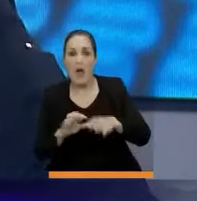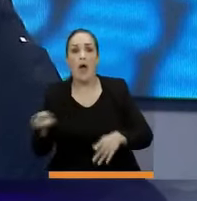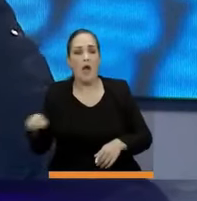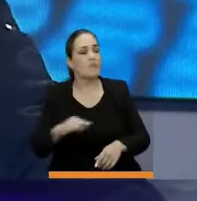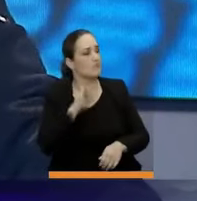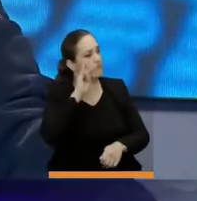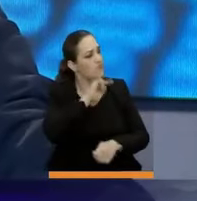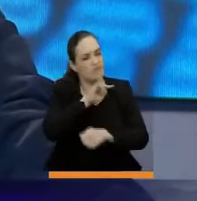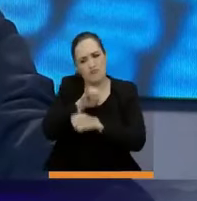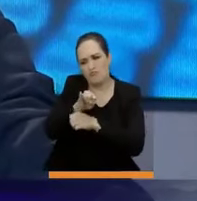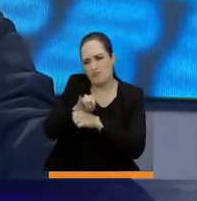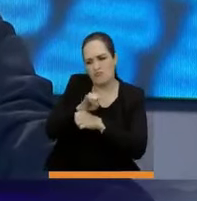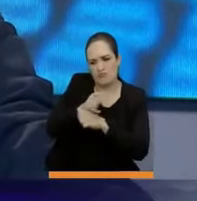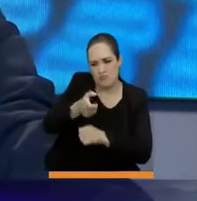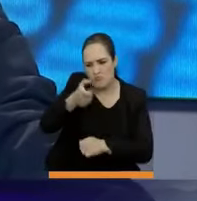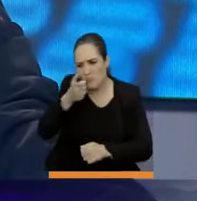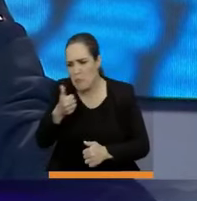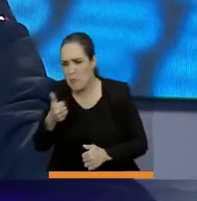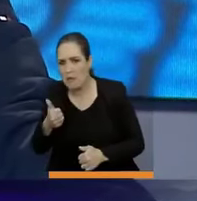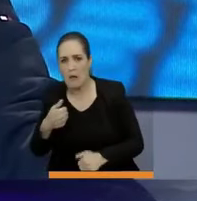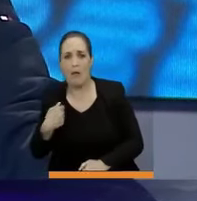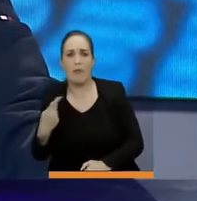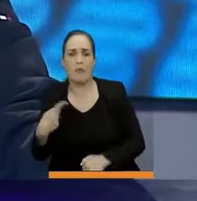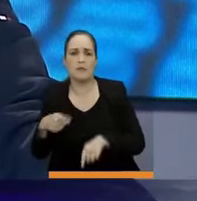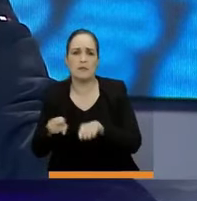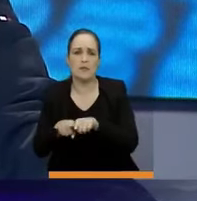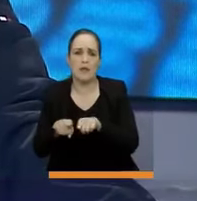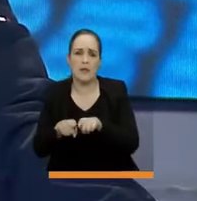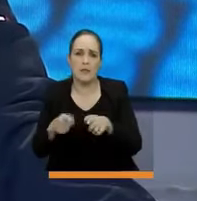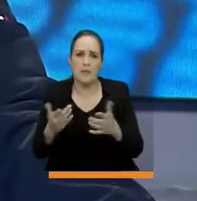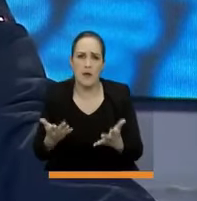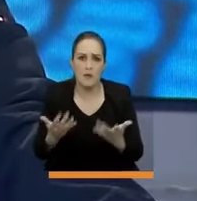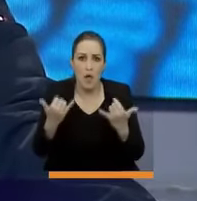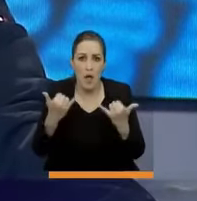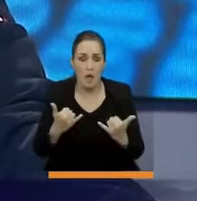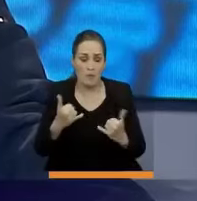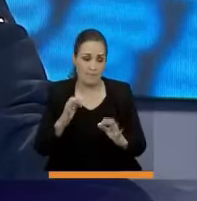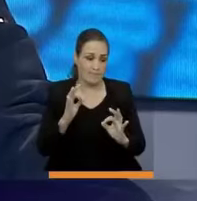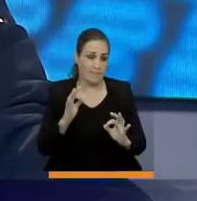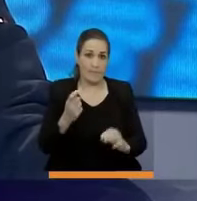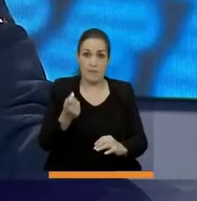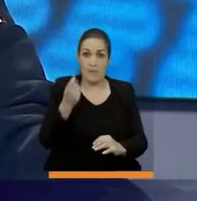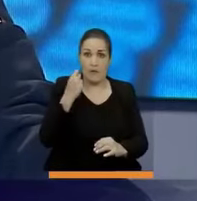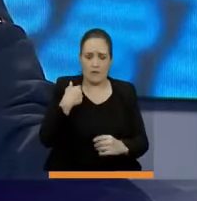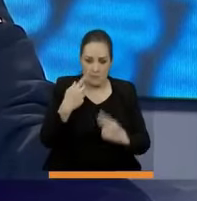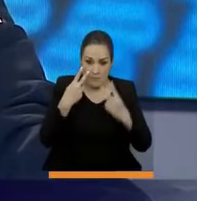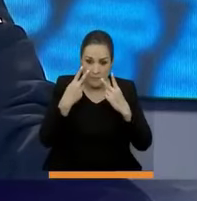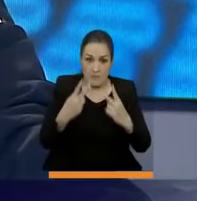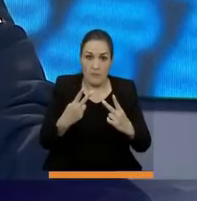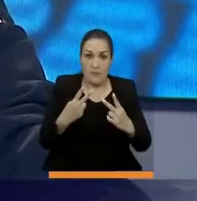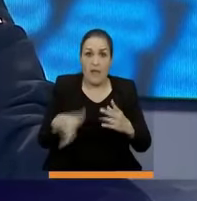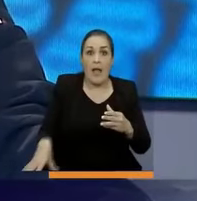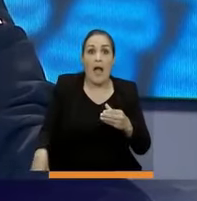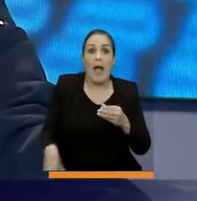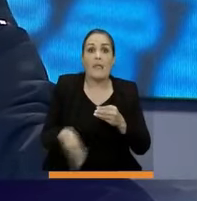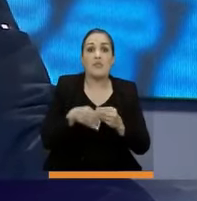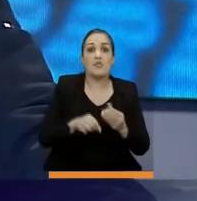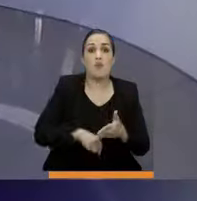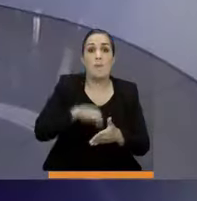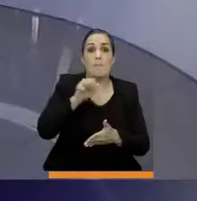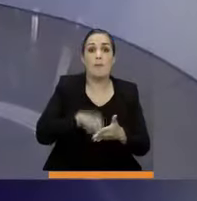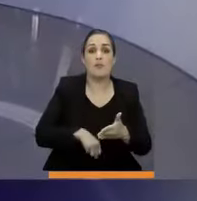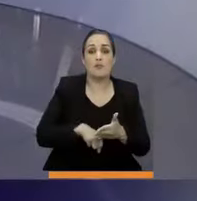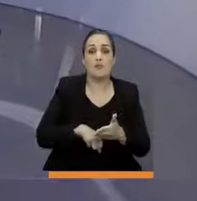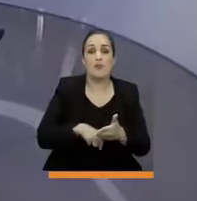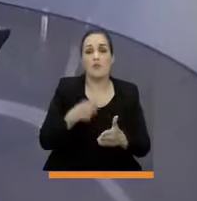paz. Hace 2 meses detuve, por fortuna, una adición presupuestal que estaba por los 200 mil millones de pesos